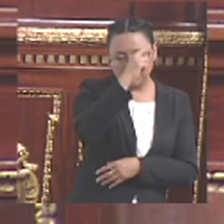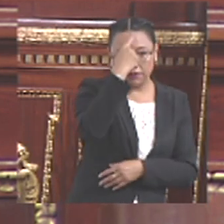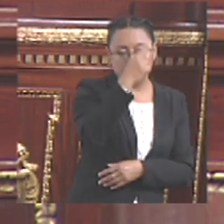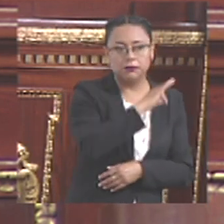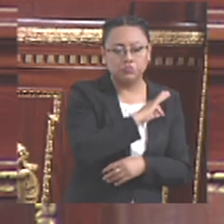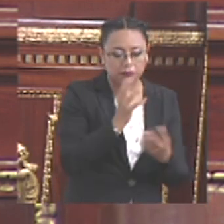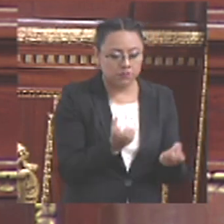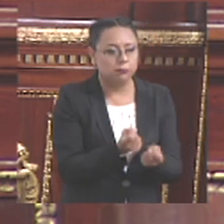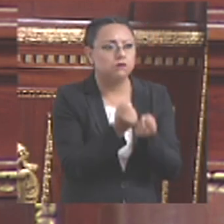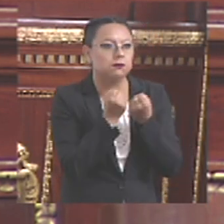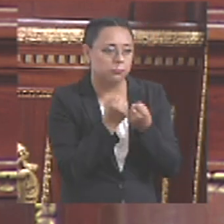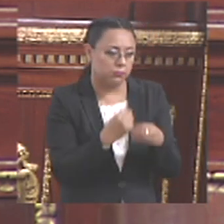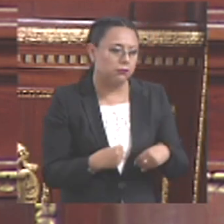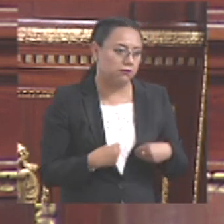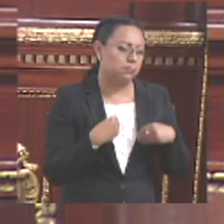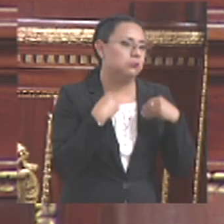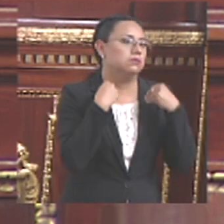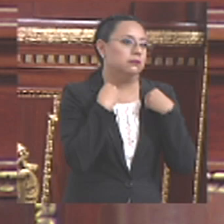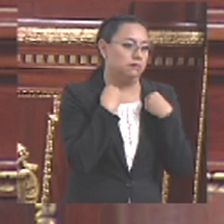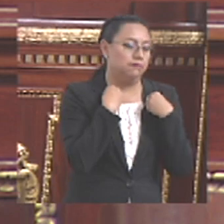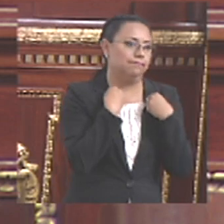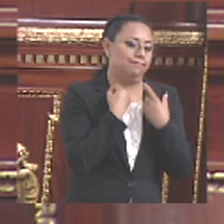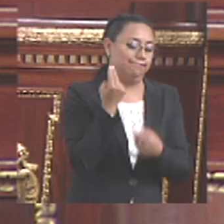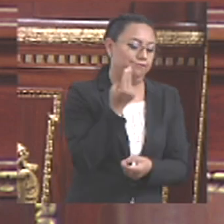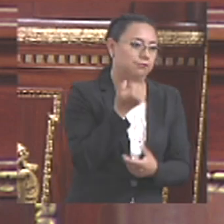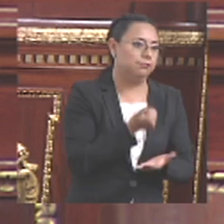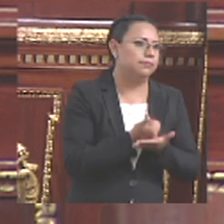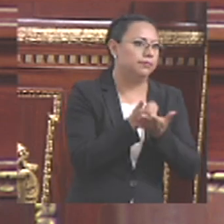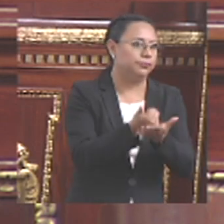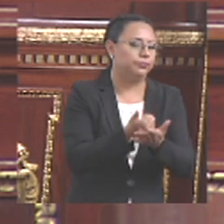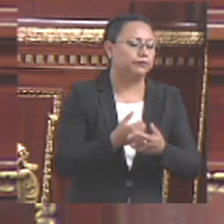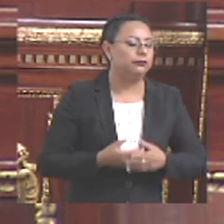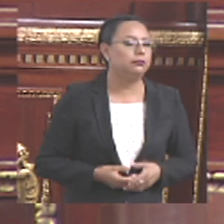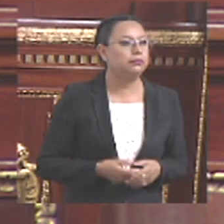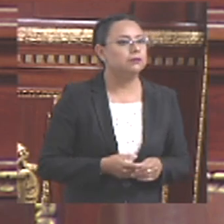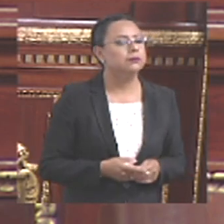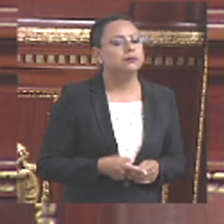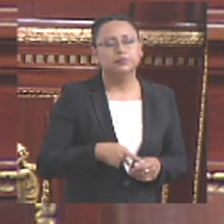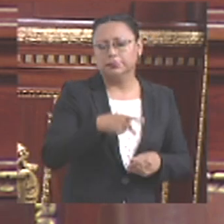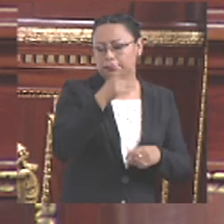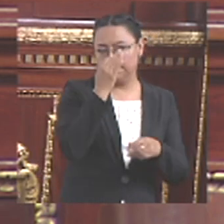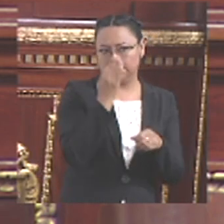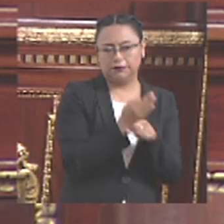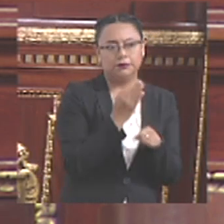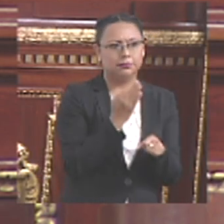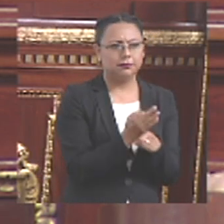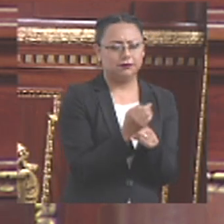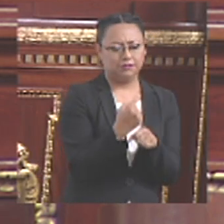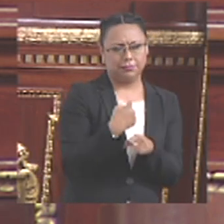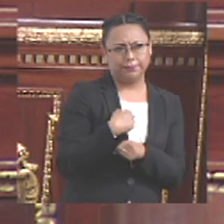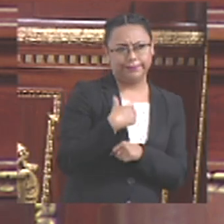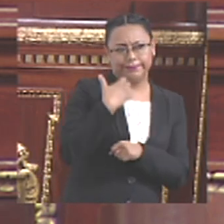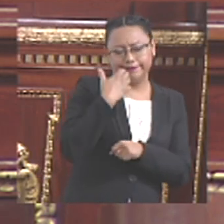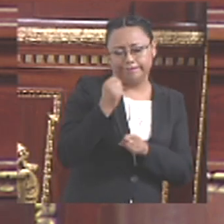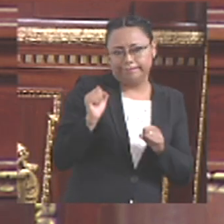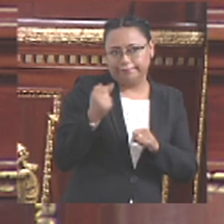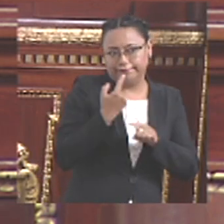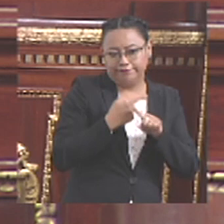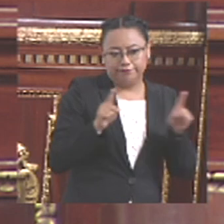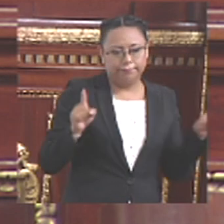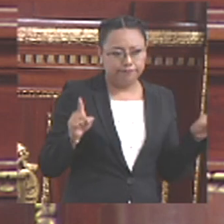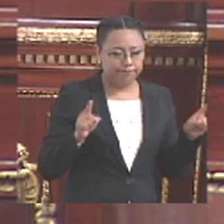supervivencia o necesitaban ayuda. Pero yo en esta ocasión, en esta intervención, quisiera que reflexionáramos, o me permito convocar